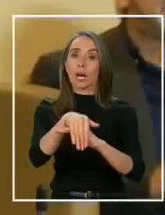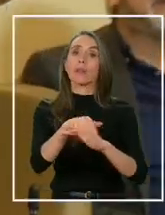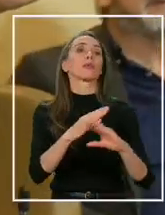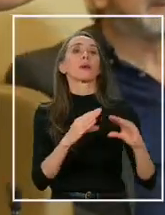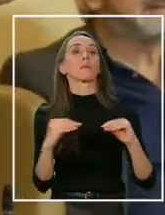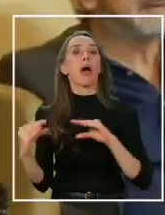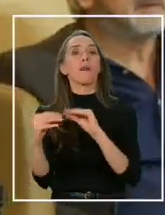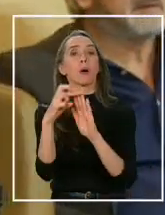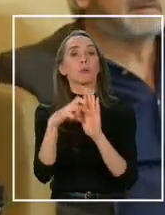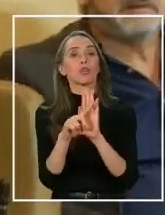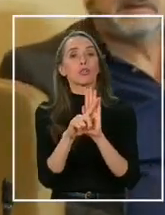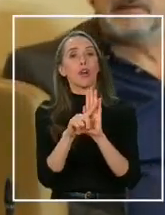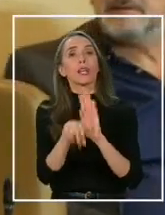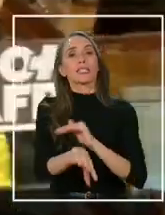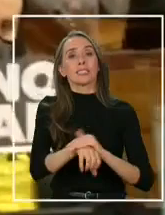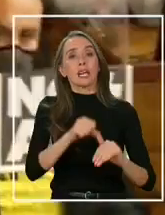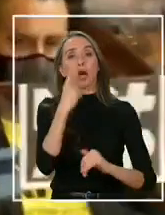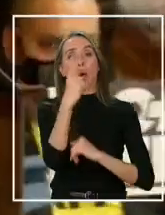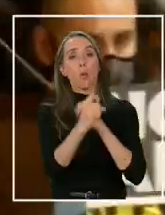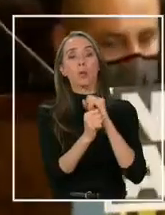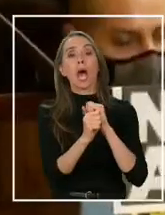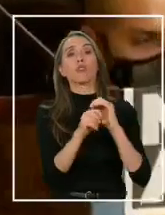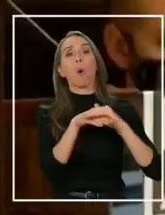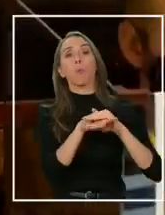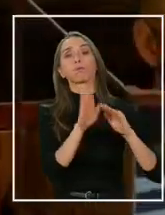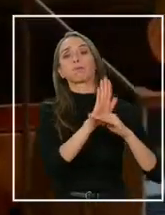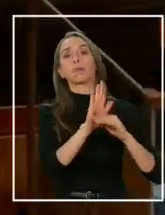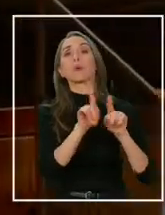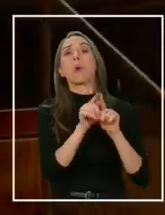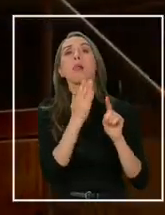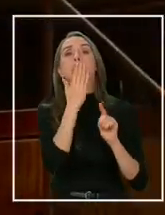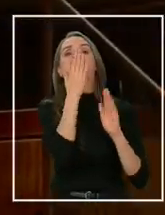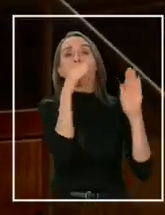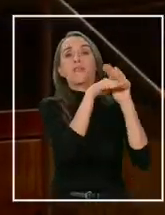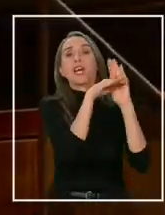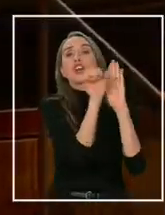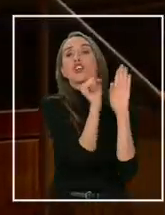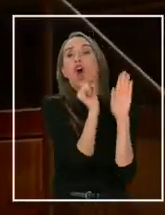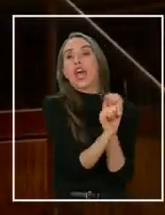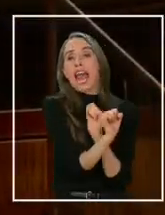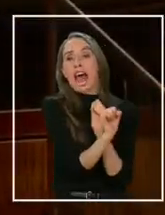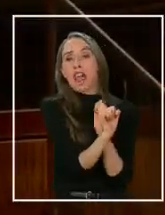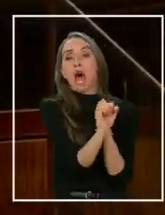abordar los proyectos. Debate que tras un año se descongela, trayendo un nuevo retiro a la palestra.